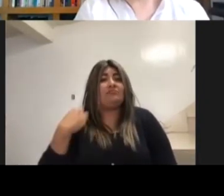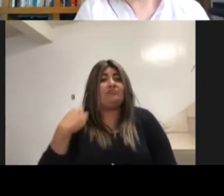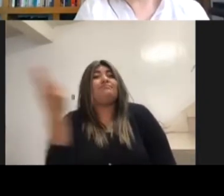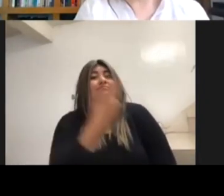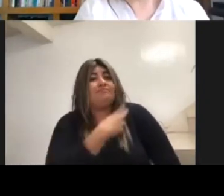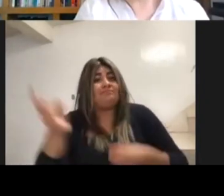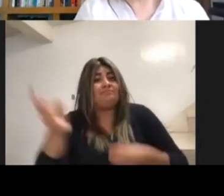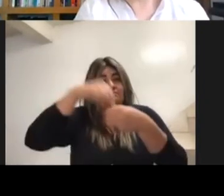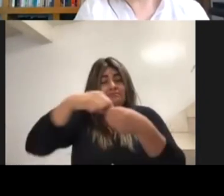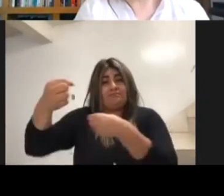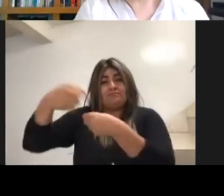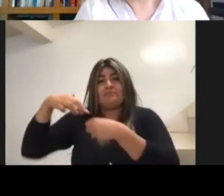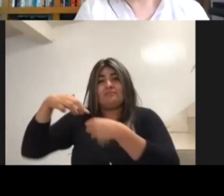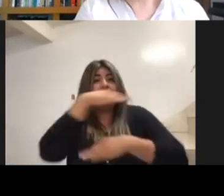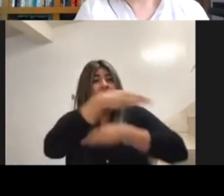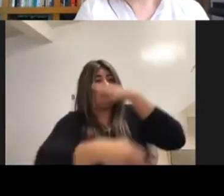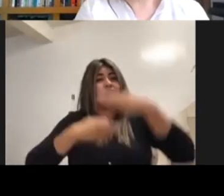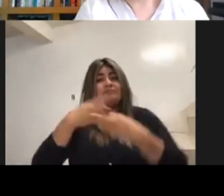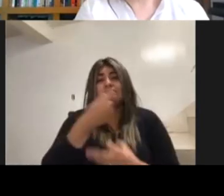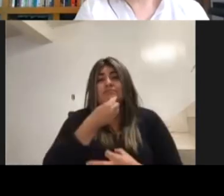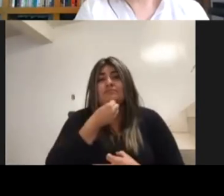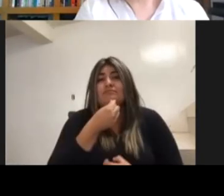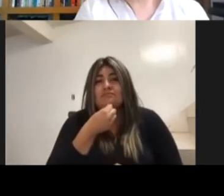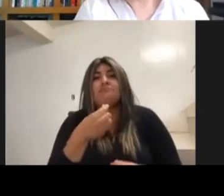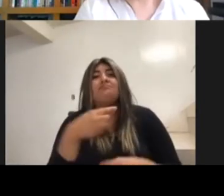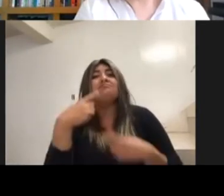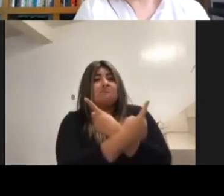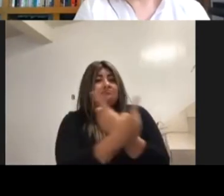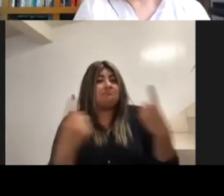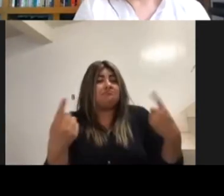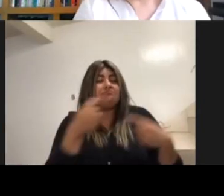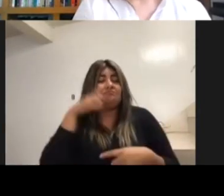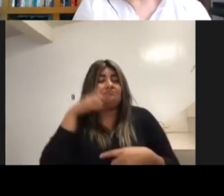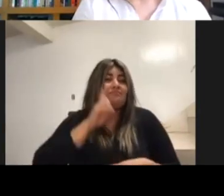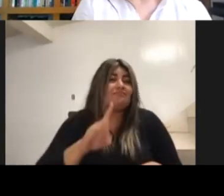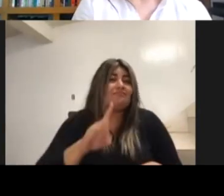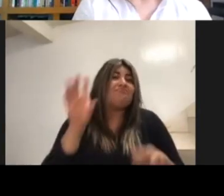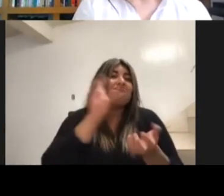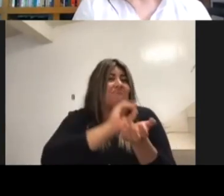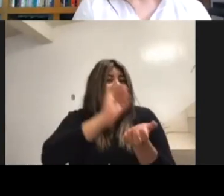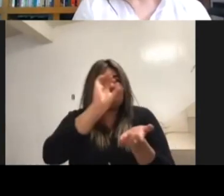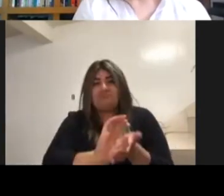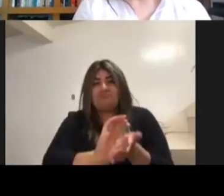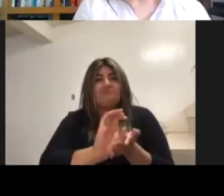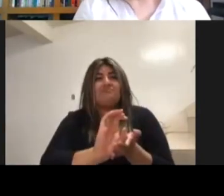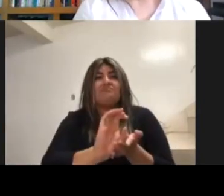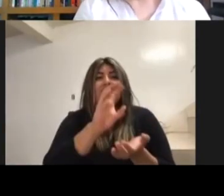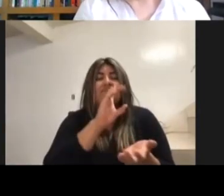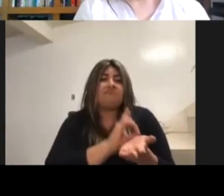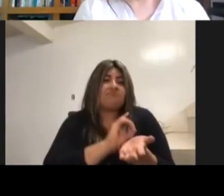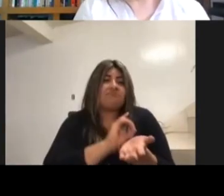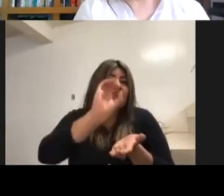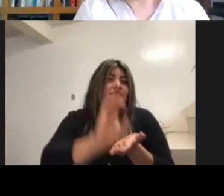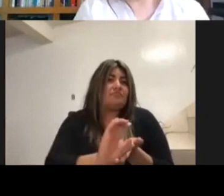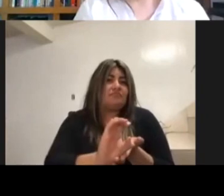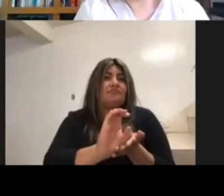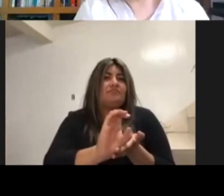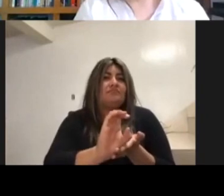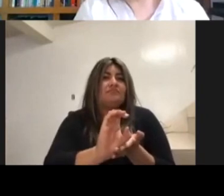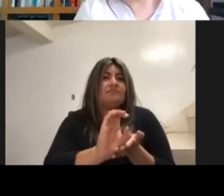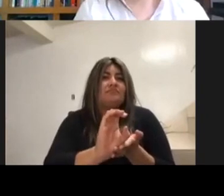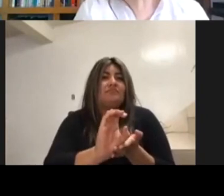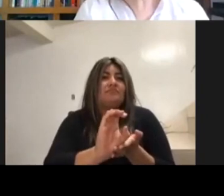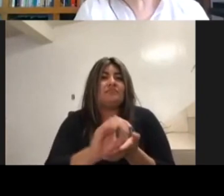algún tipo de discapacidad, hablando de la condición de discapacidad y sobre todo de